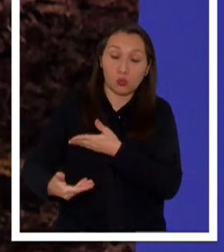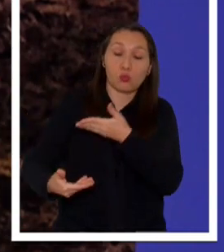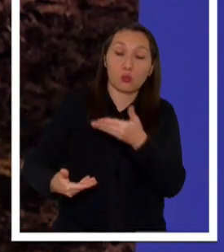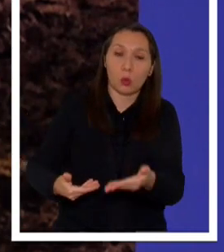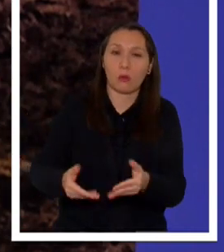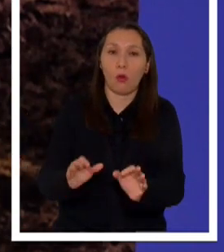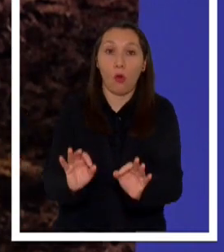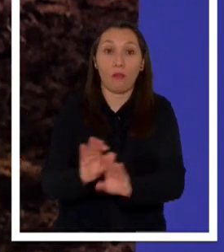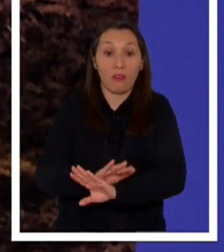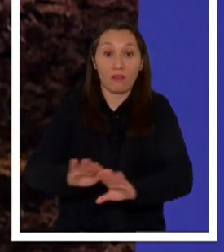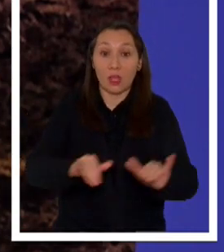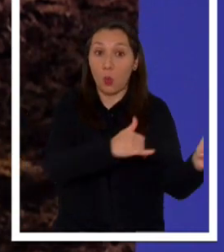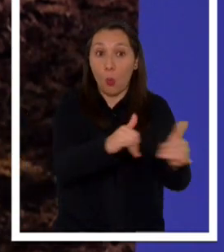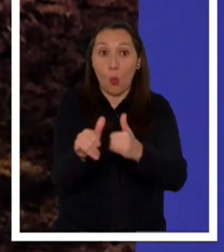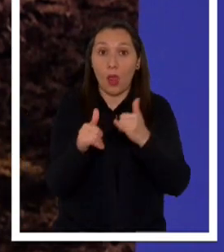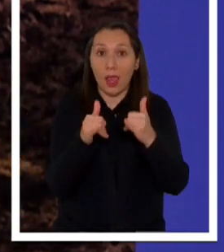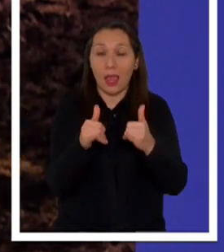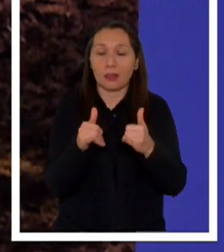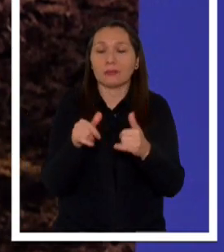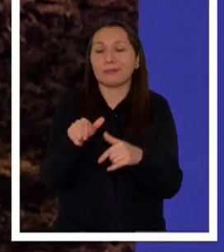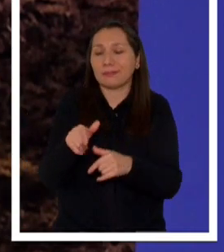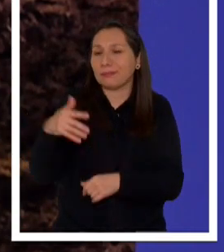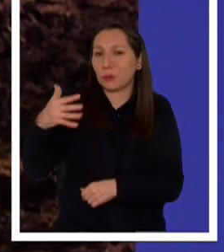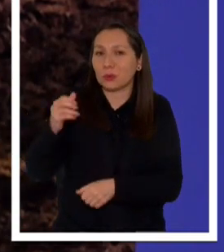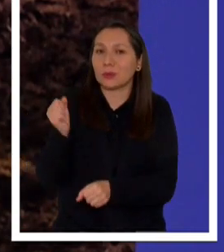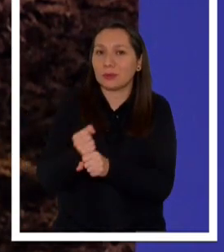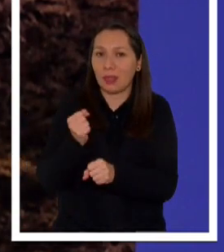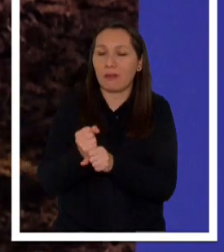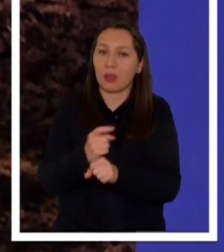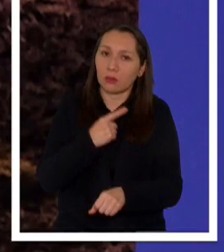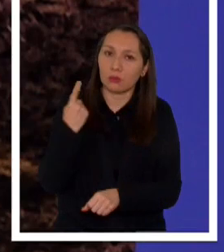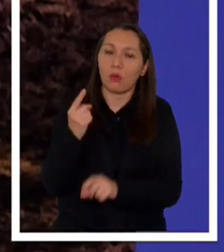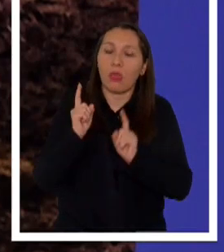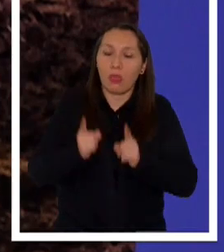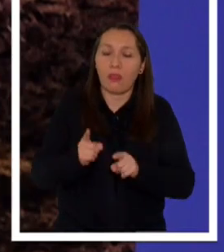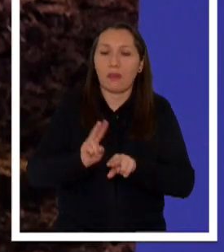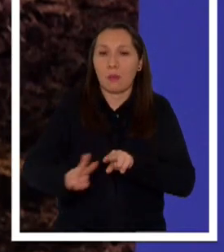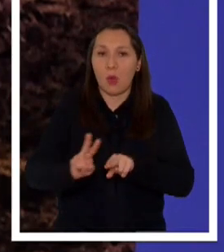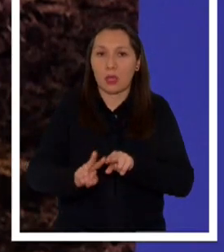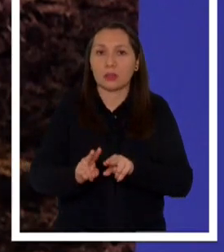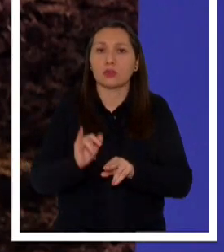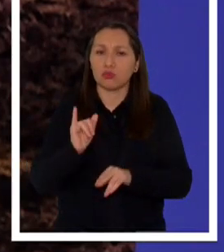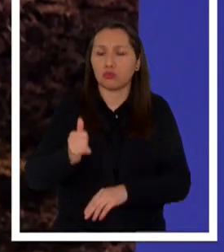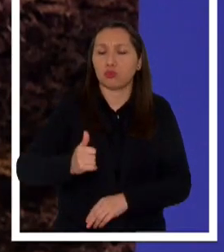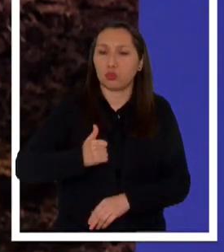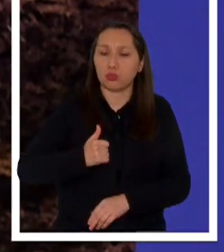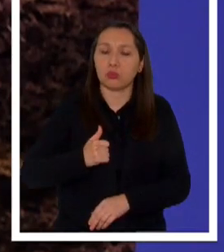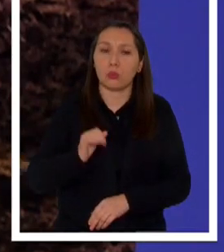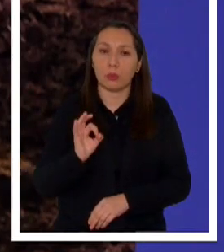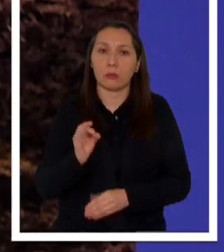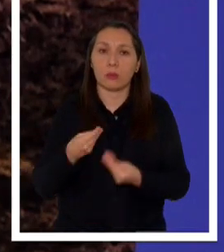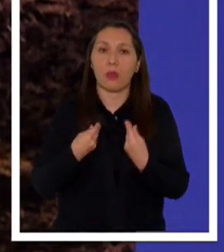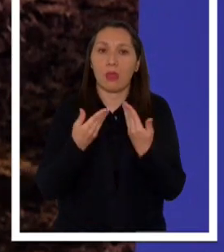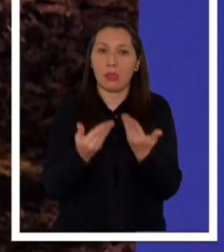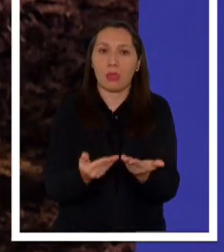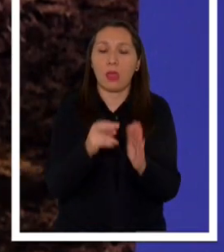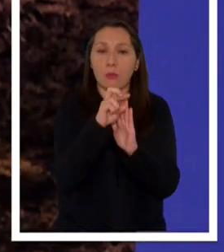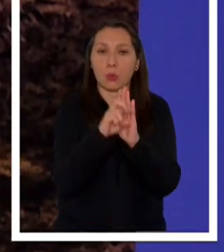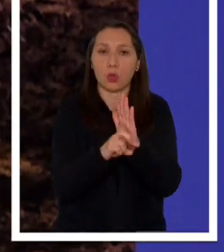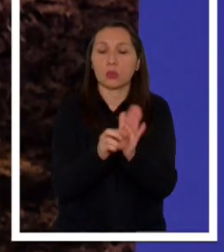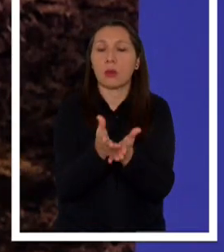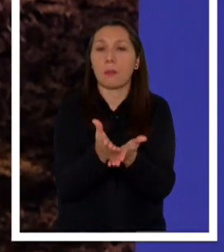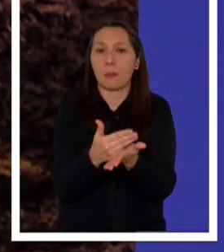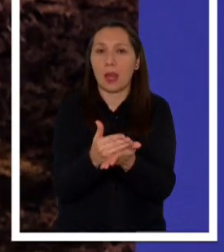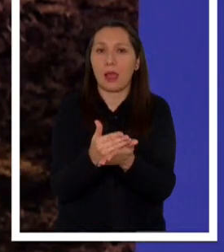viene evidentemente después de los juegos es parte fundamental del trabajo que tenemos que hacer y lo vamos a cumplir por supuesto entregando un proyecto y